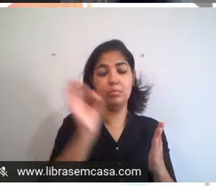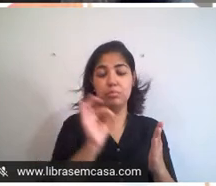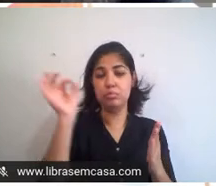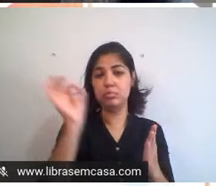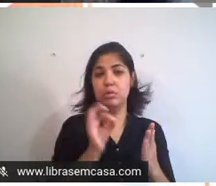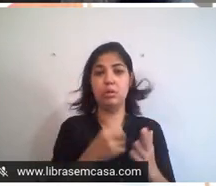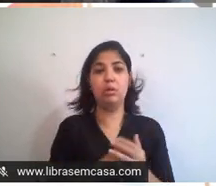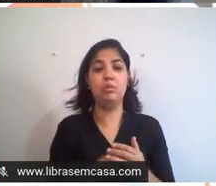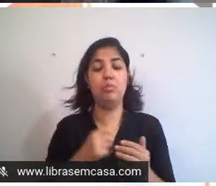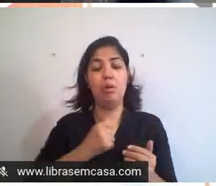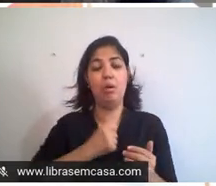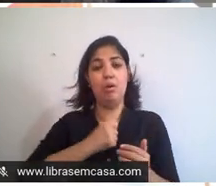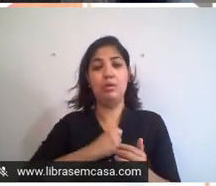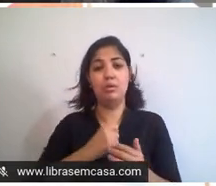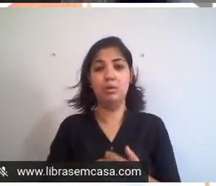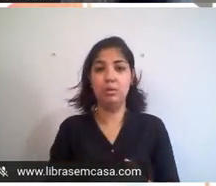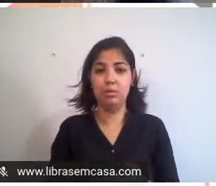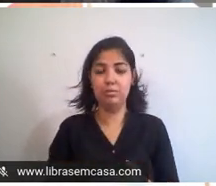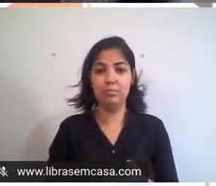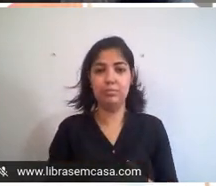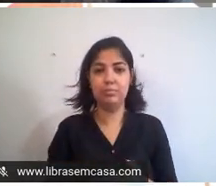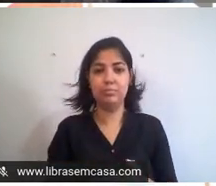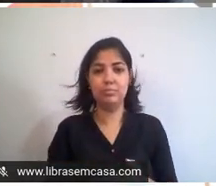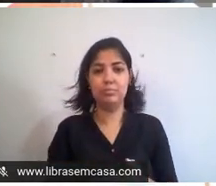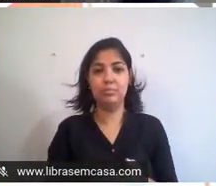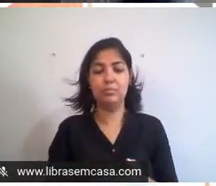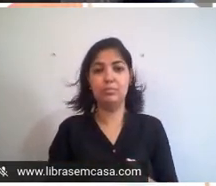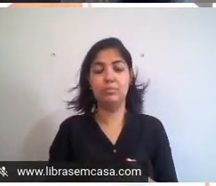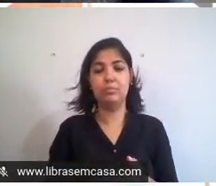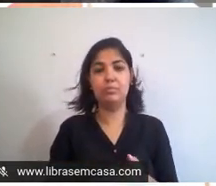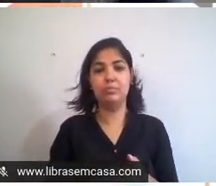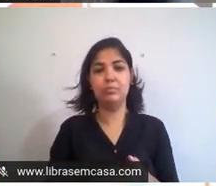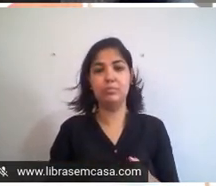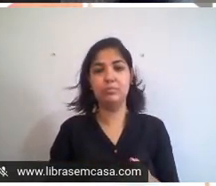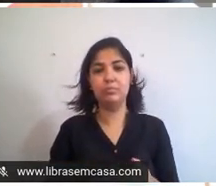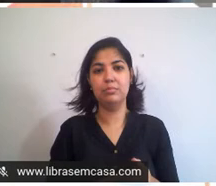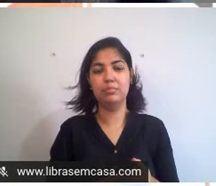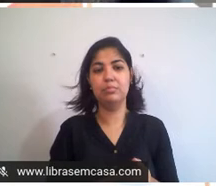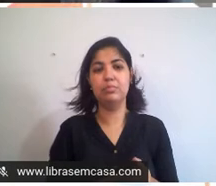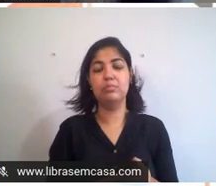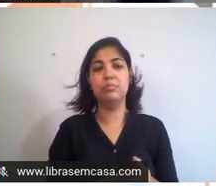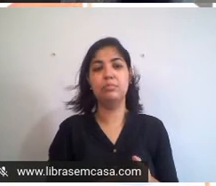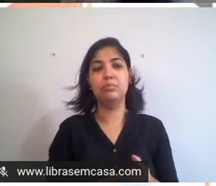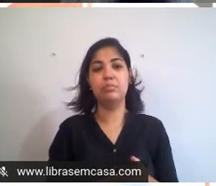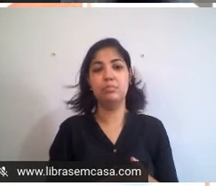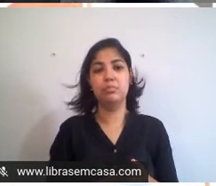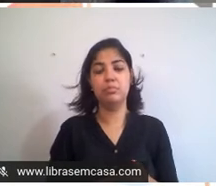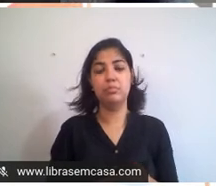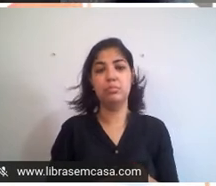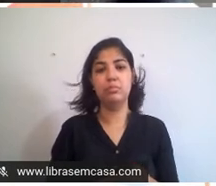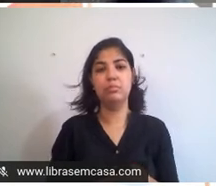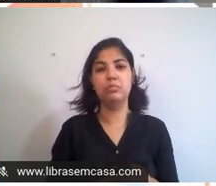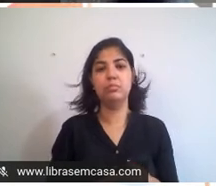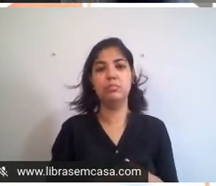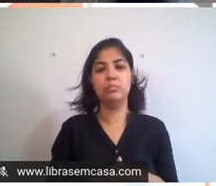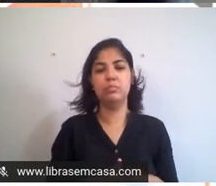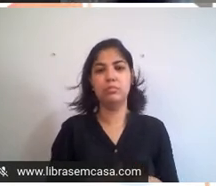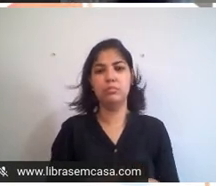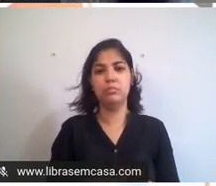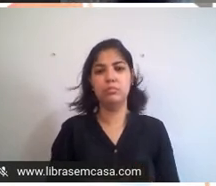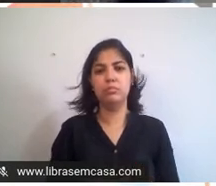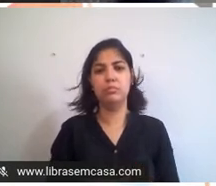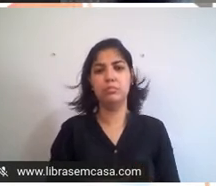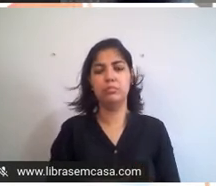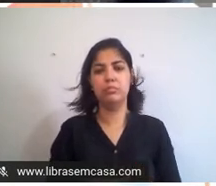Me dice, es rarísimo, es casi como un producto que ni siquiera se usa. Pero también ahí muestra la alimentación que